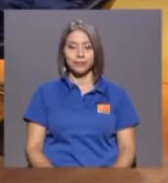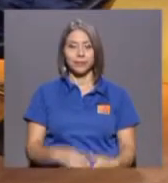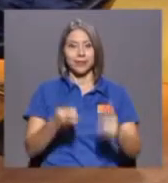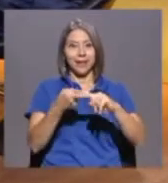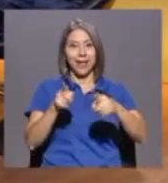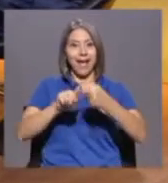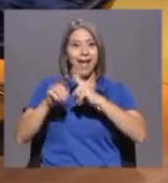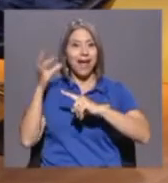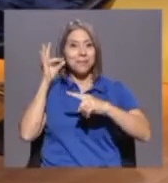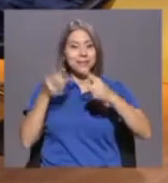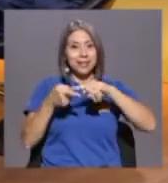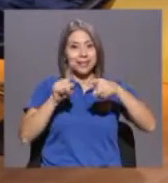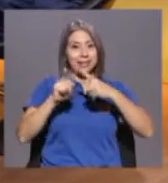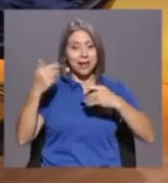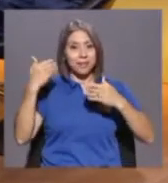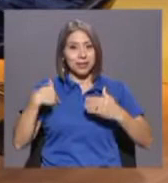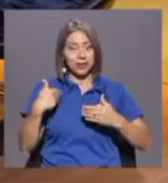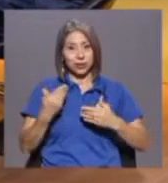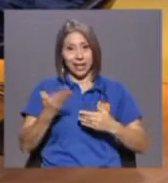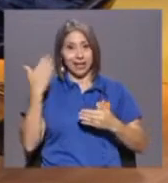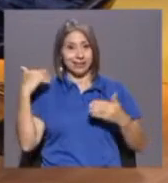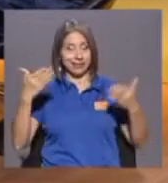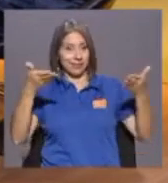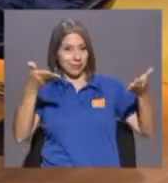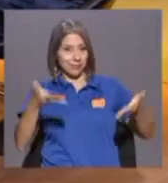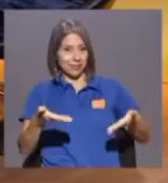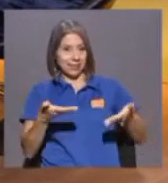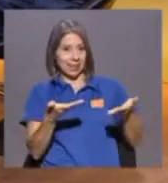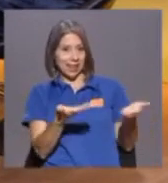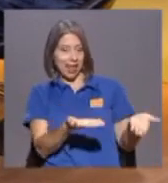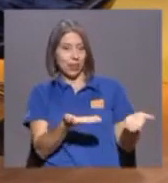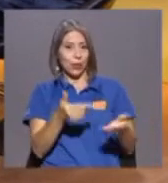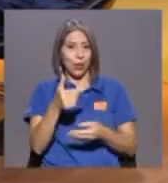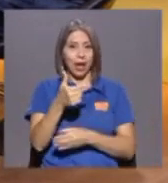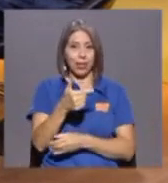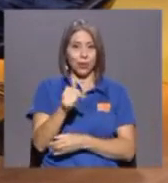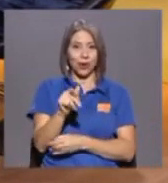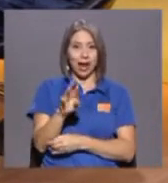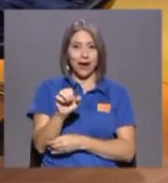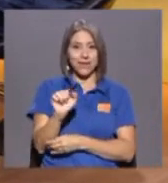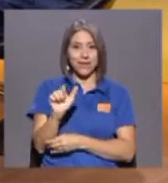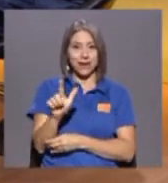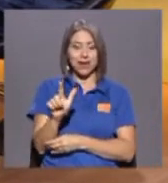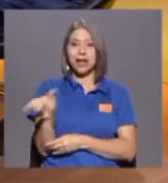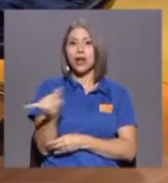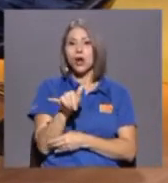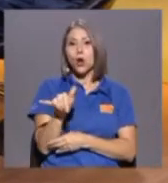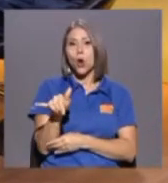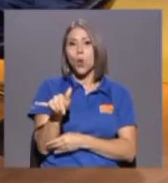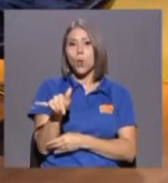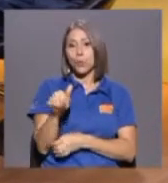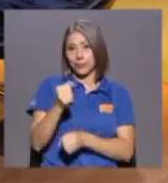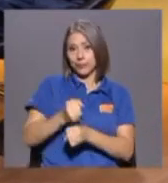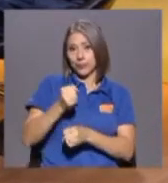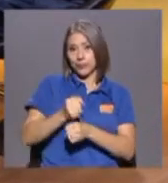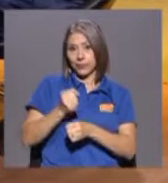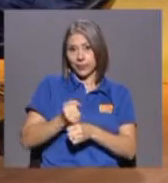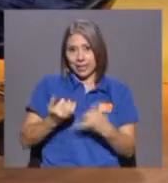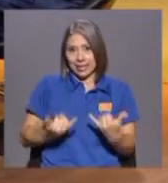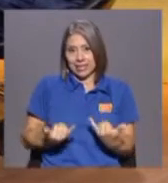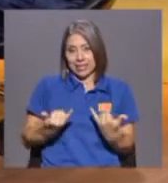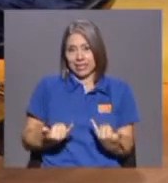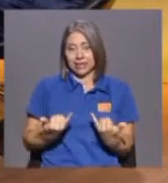Amigas y amigos, había presentado a don Gabriel como en la función que está realizando en